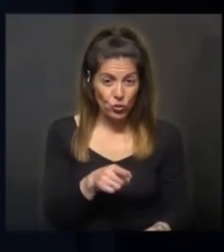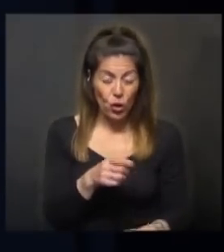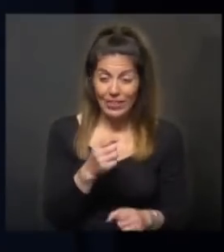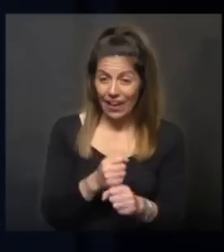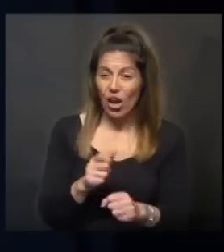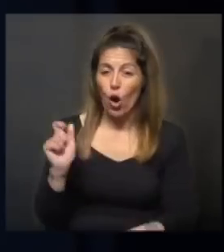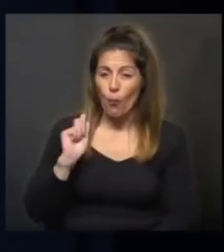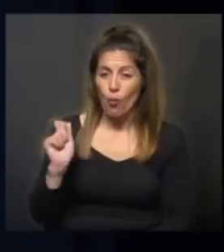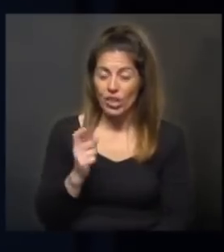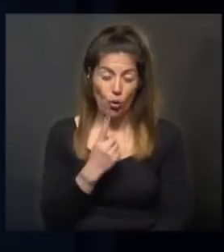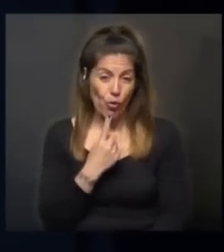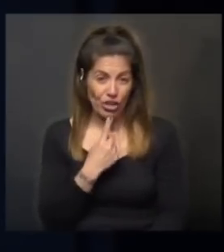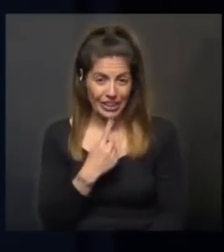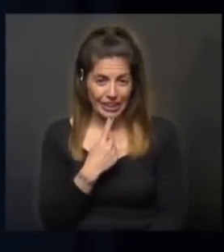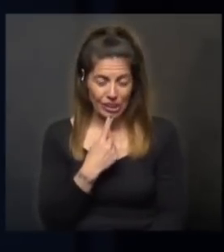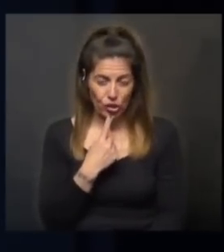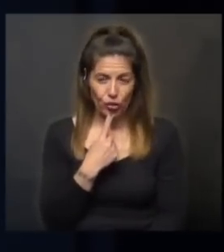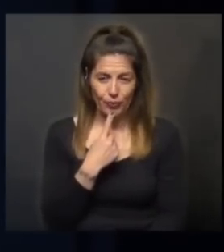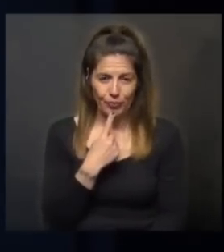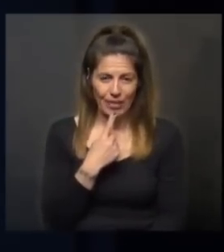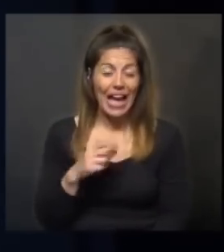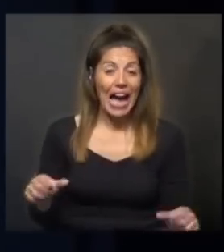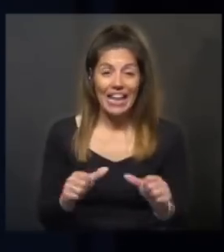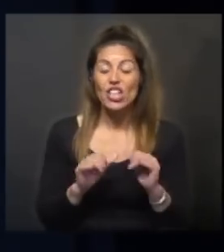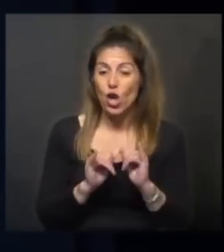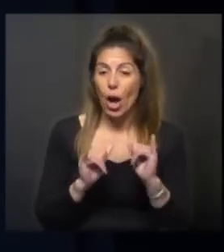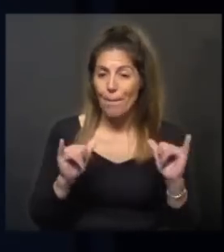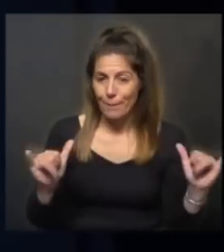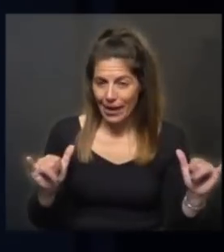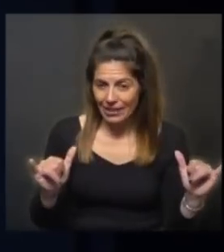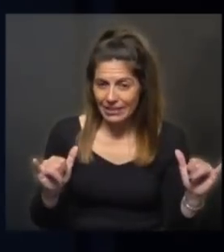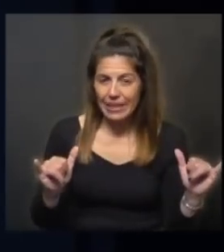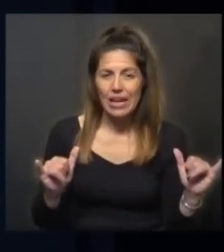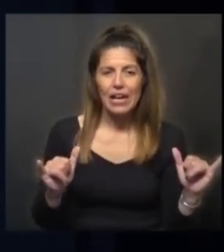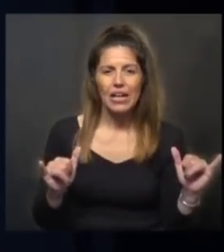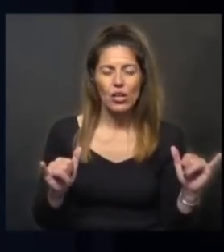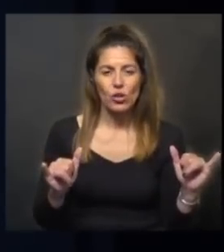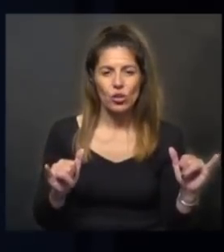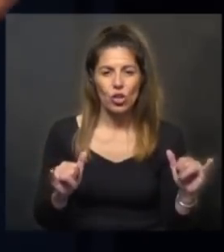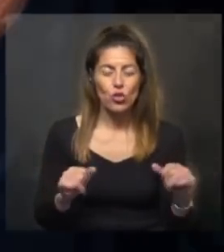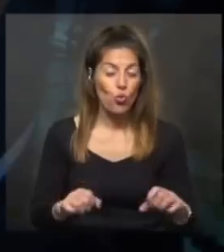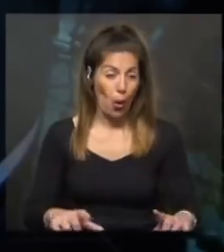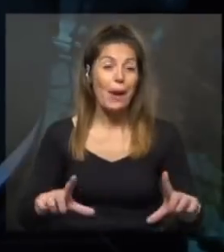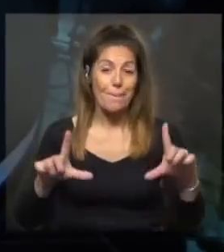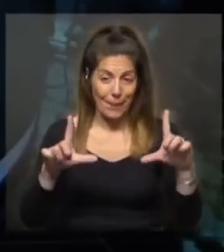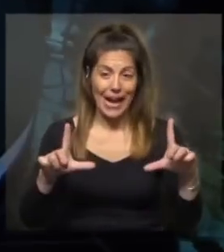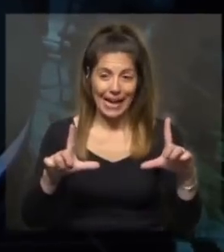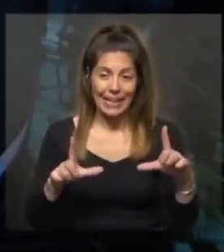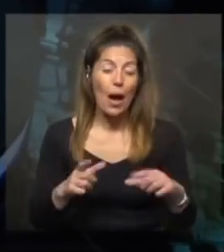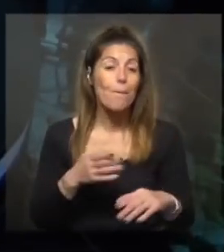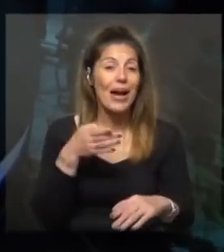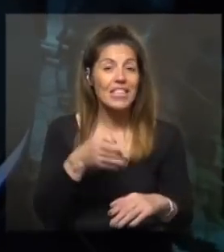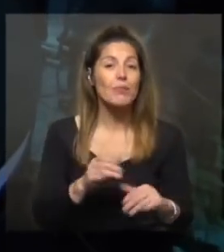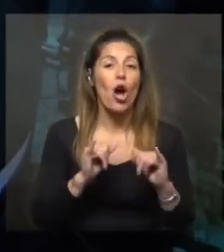pública política este han hecho campaña su imagen ha participado